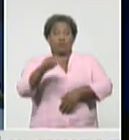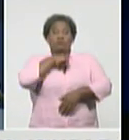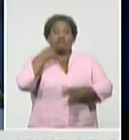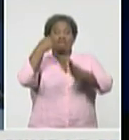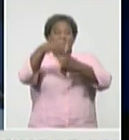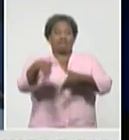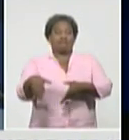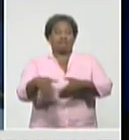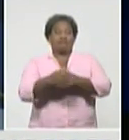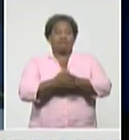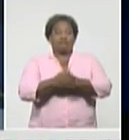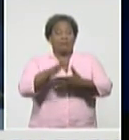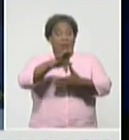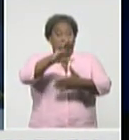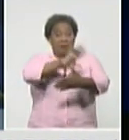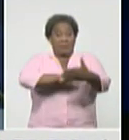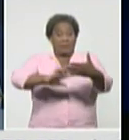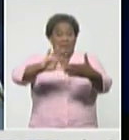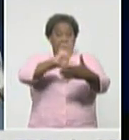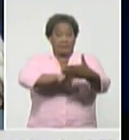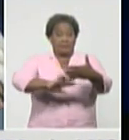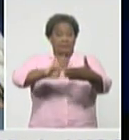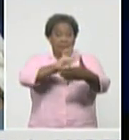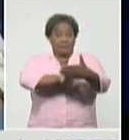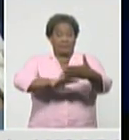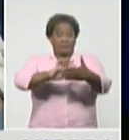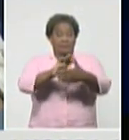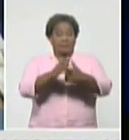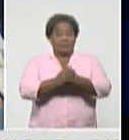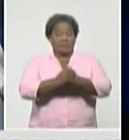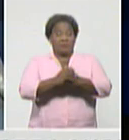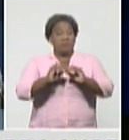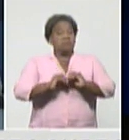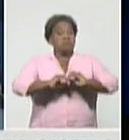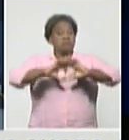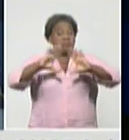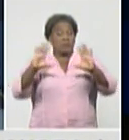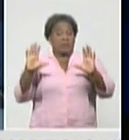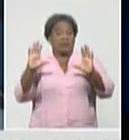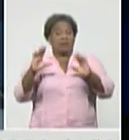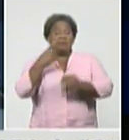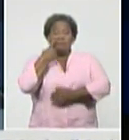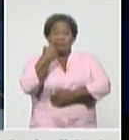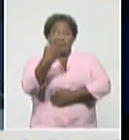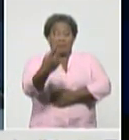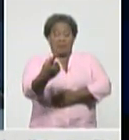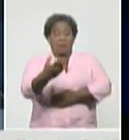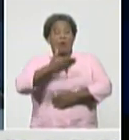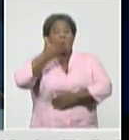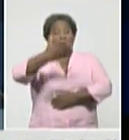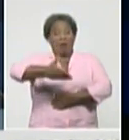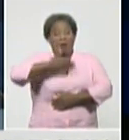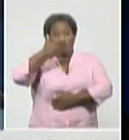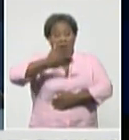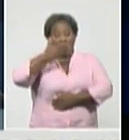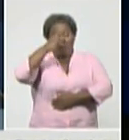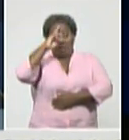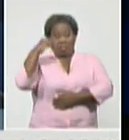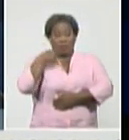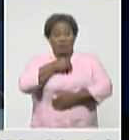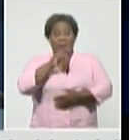La región de las Américas, que esta mañana veíamos unas declaraciones del doctor Tedros, el